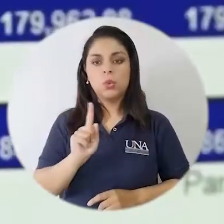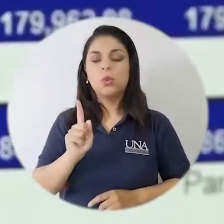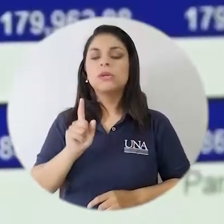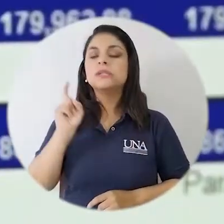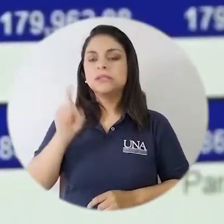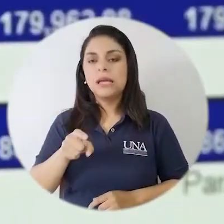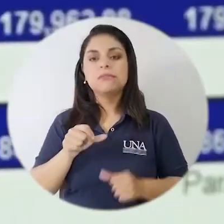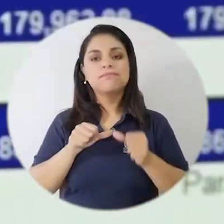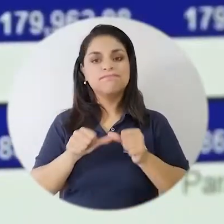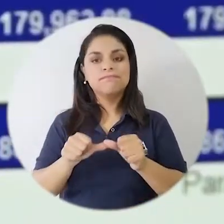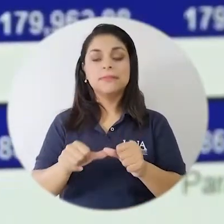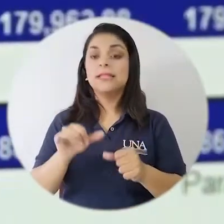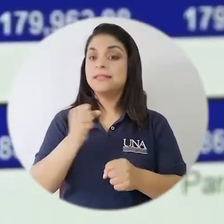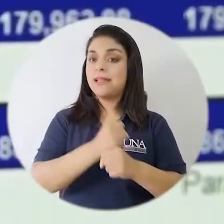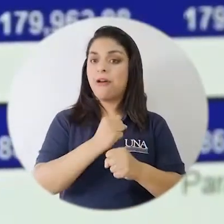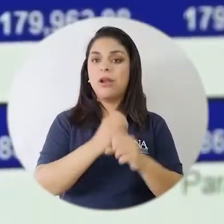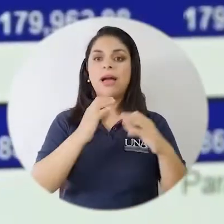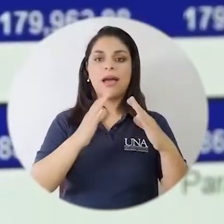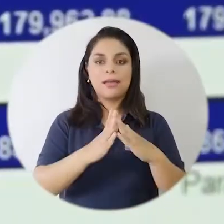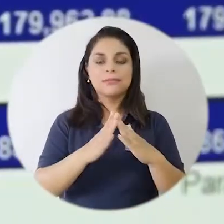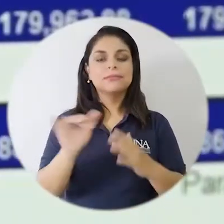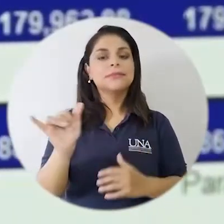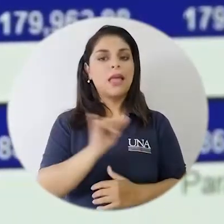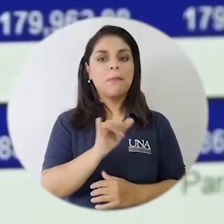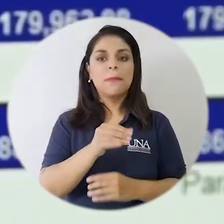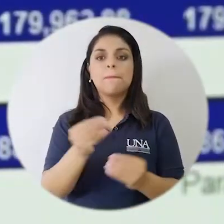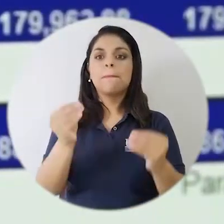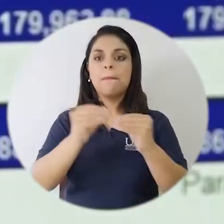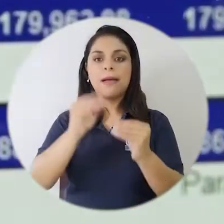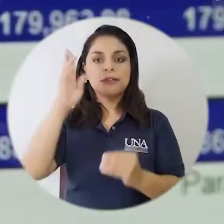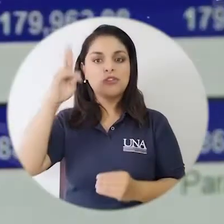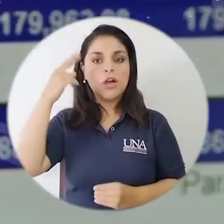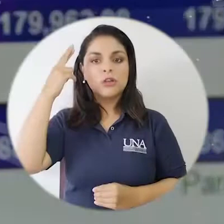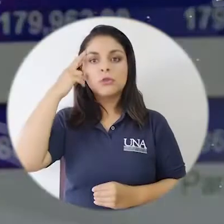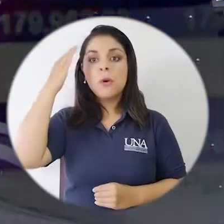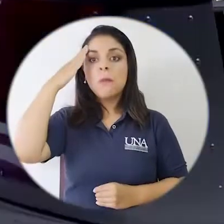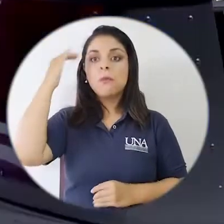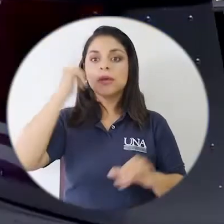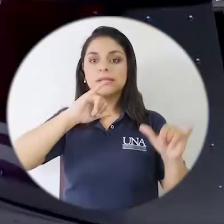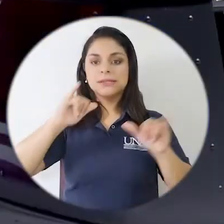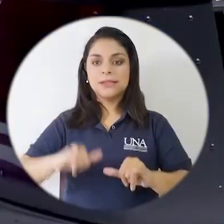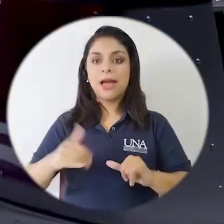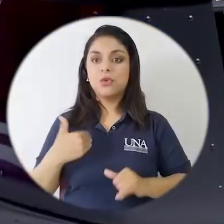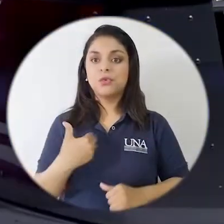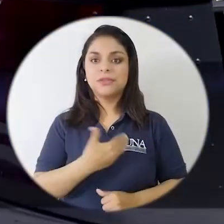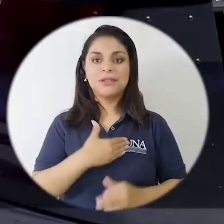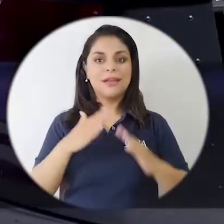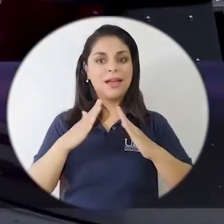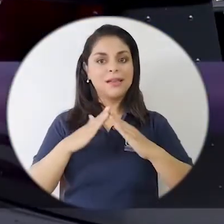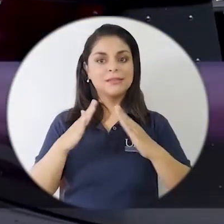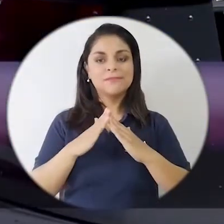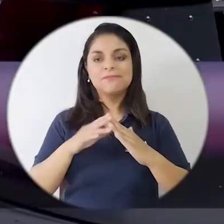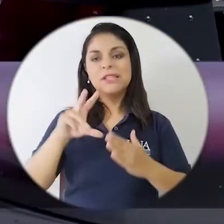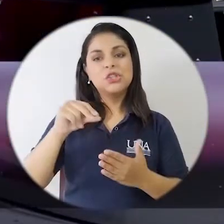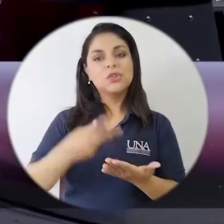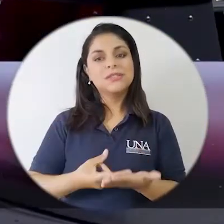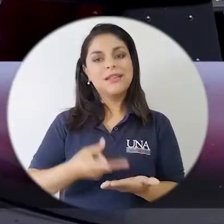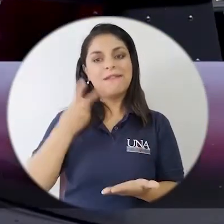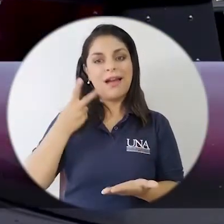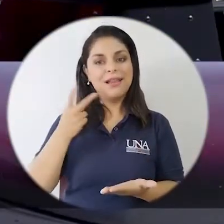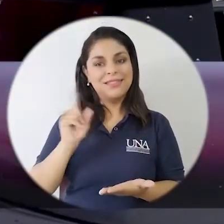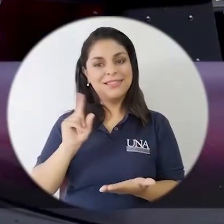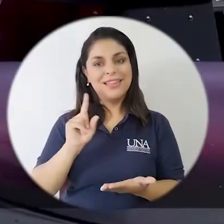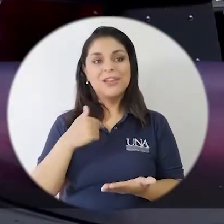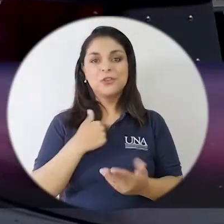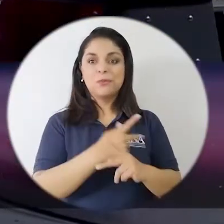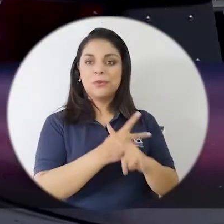muy necesario que nosotros lo mantengamos. Y en el teletrabajo con más razón, porque estamos en nuestra casa y tampoco se vale que nosotros